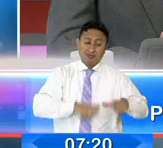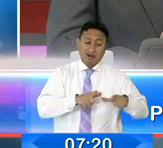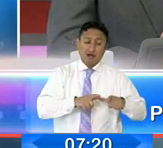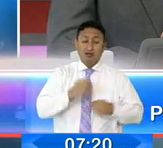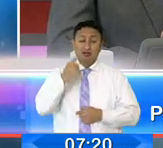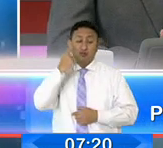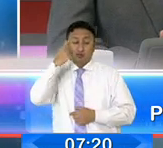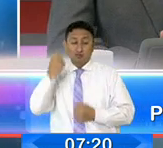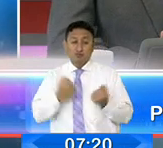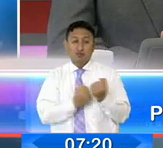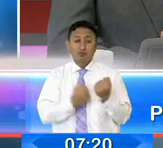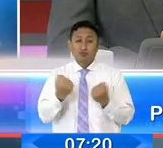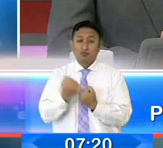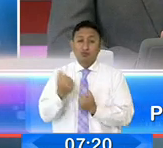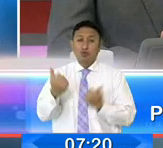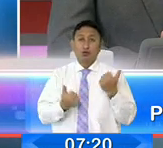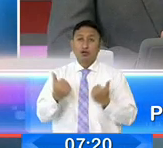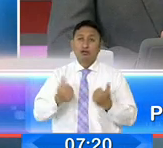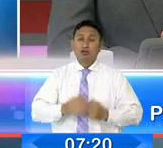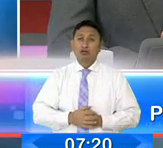correísmo?